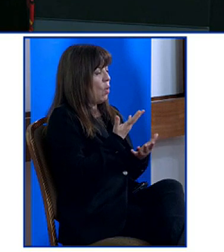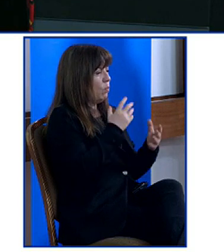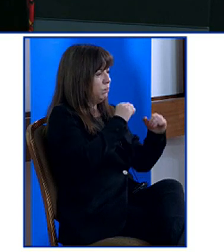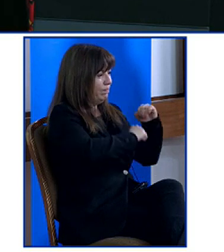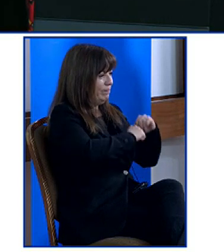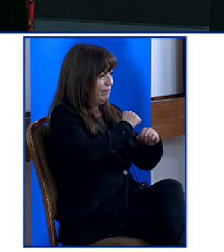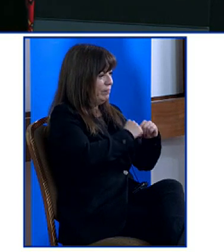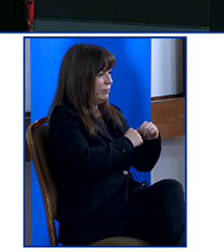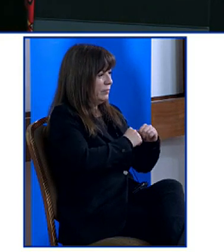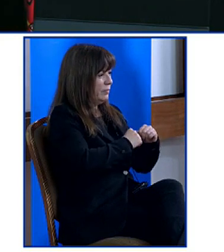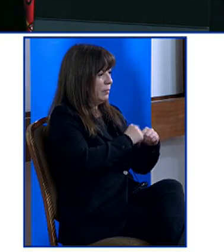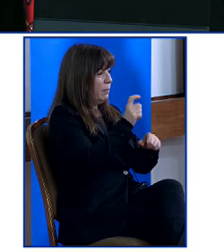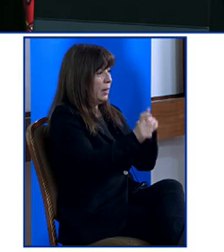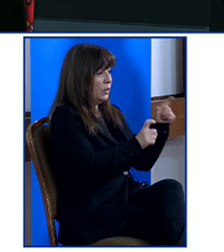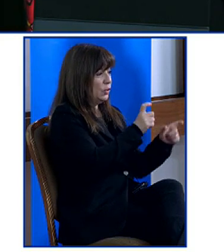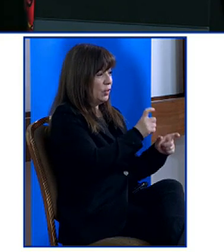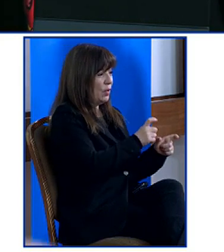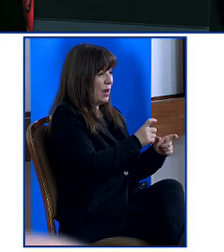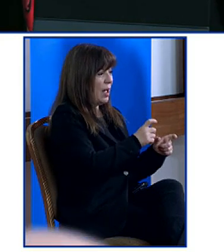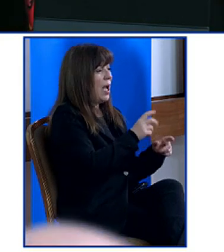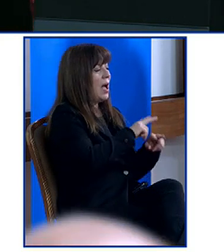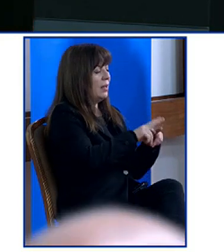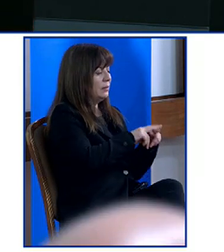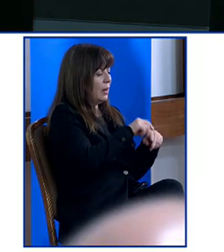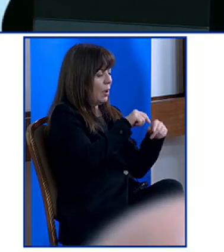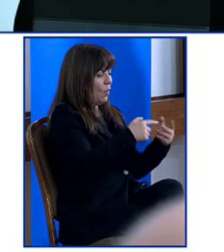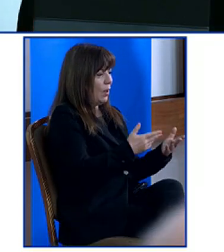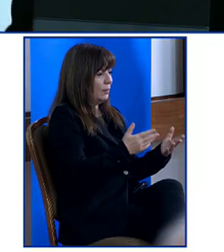now. Thank you very much.